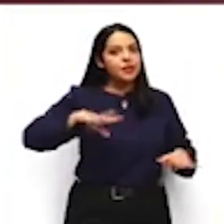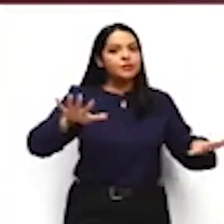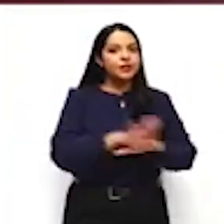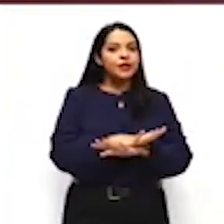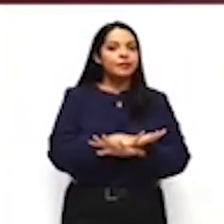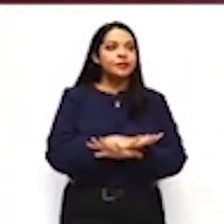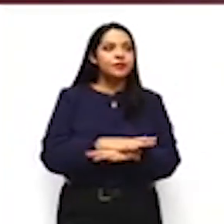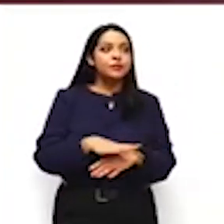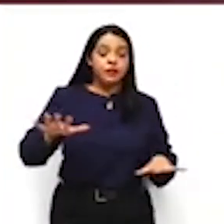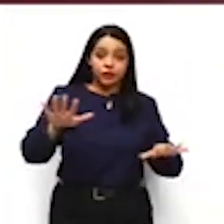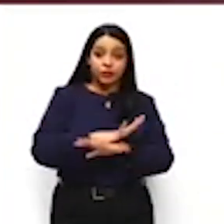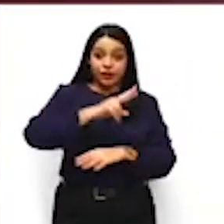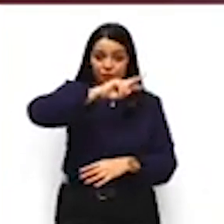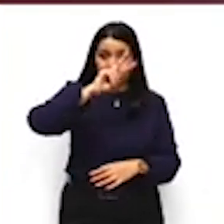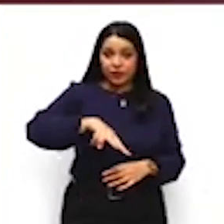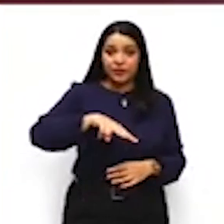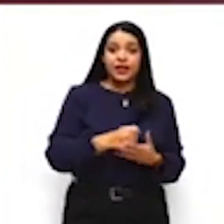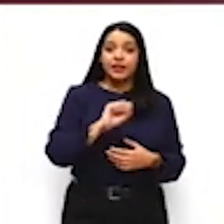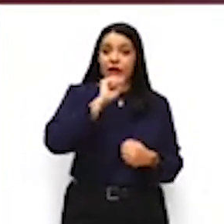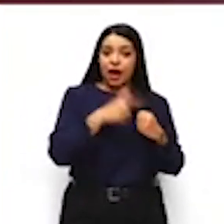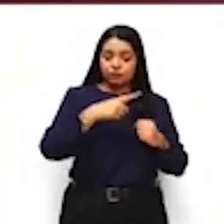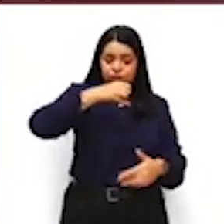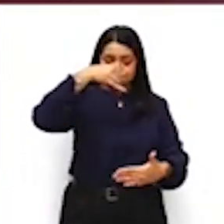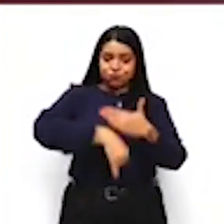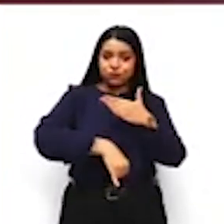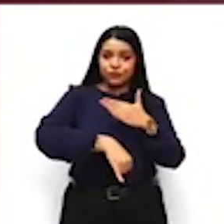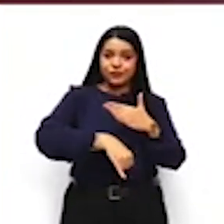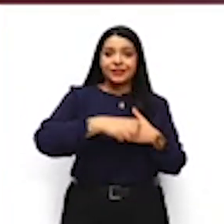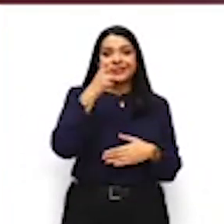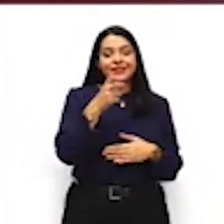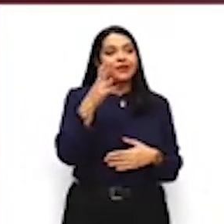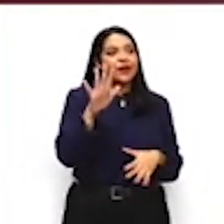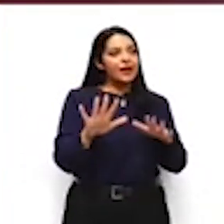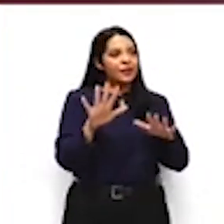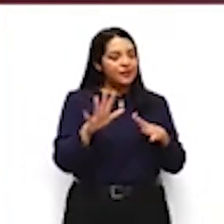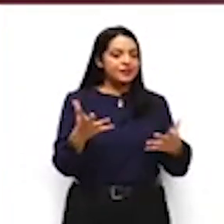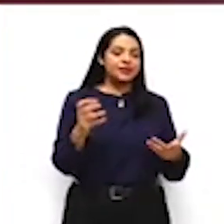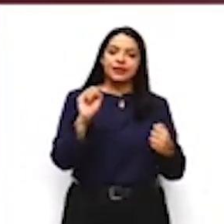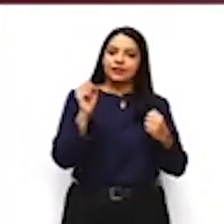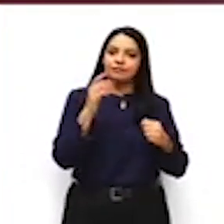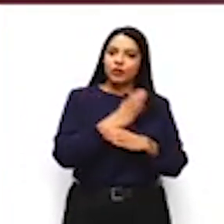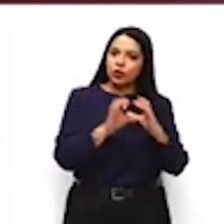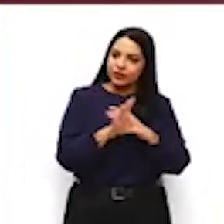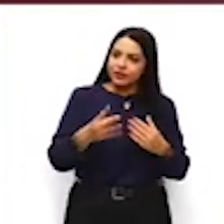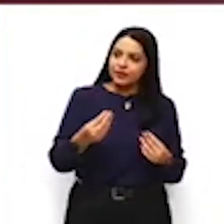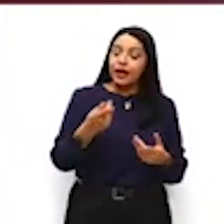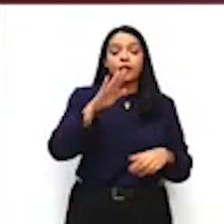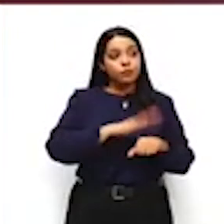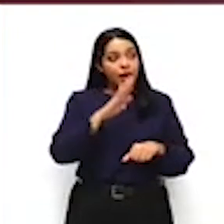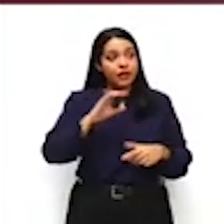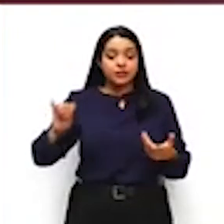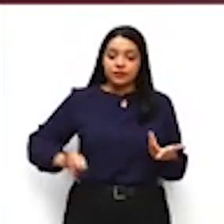cuando hay cambios profundos del régimen, pues también hay muchos embates, también hay muchos